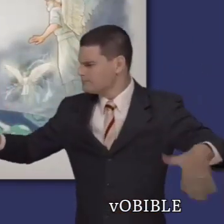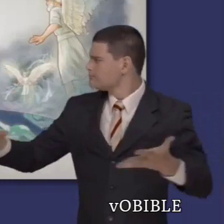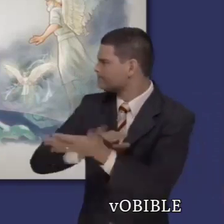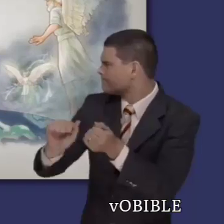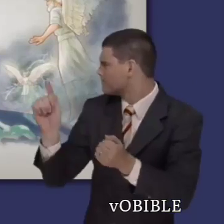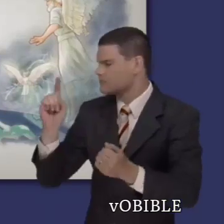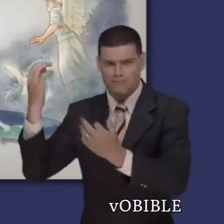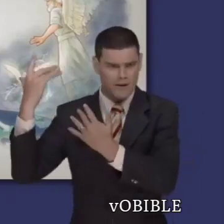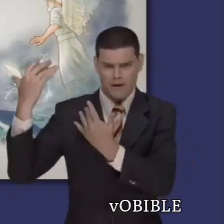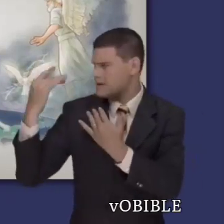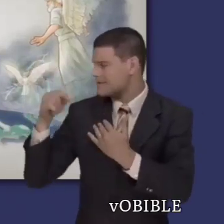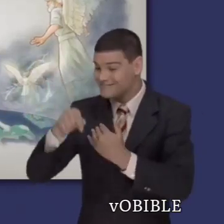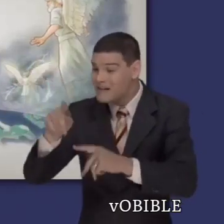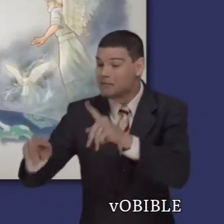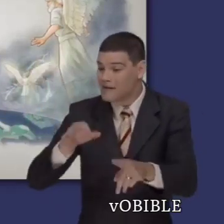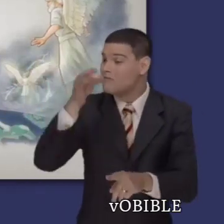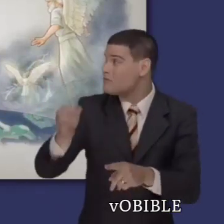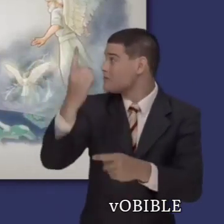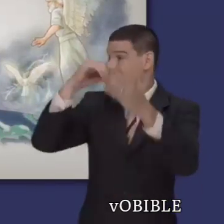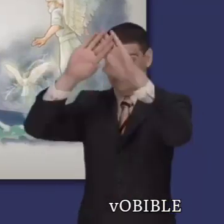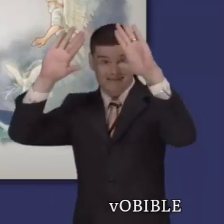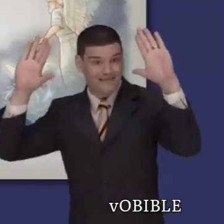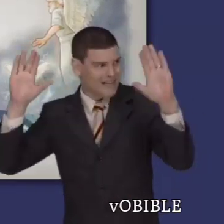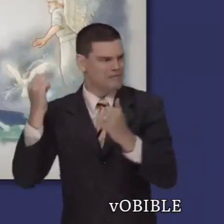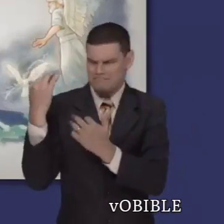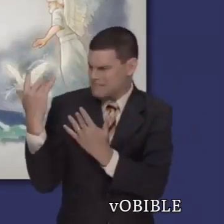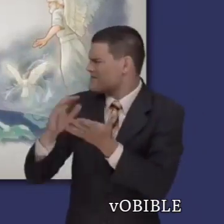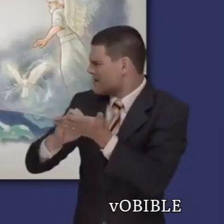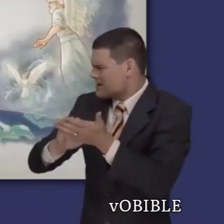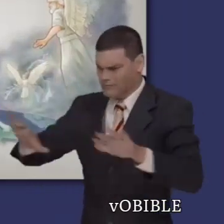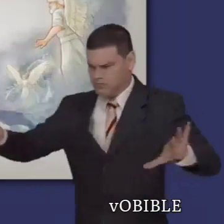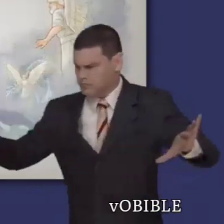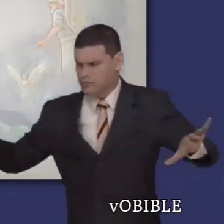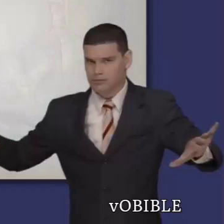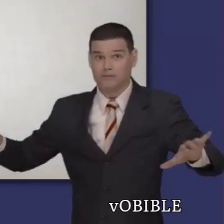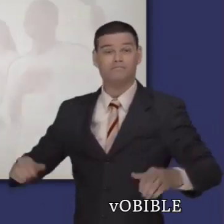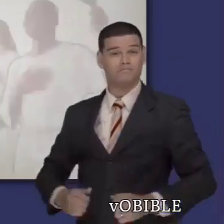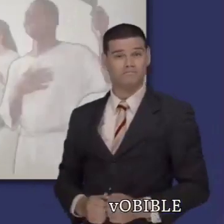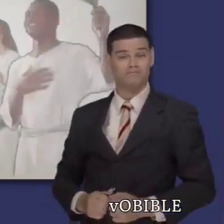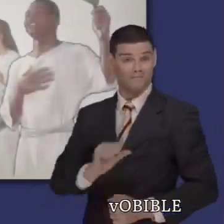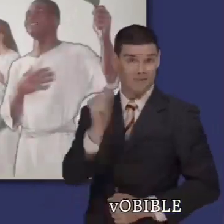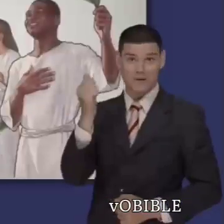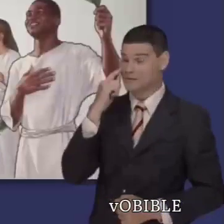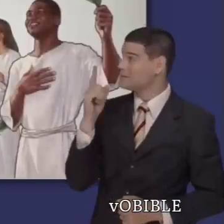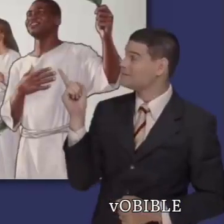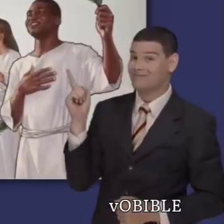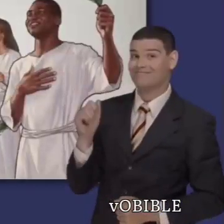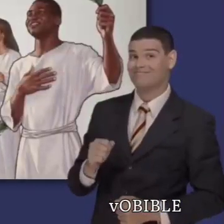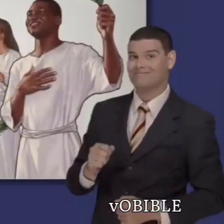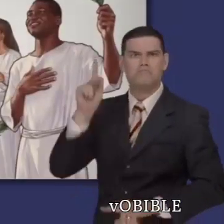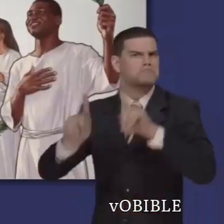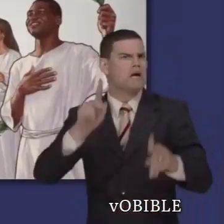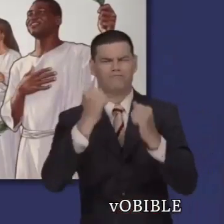destrucción hasta que todos los israelitas espirituales sean sellados. El apóstol también ve a una